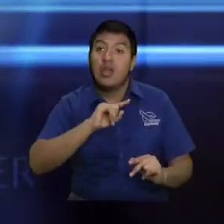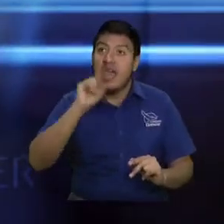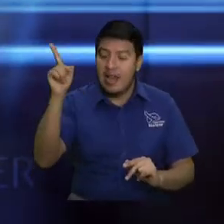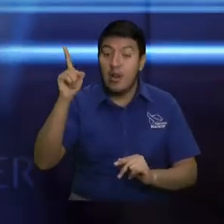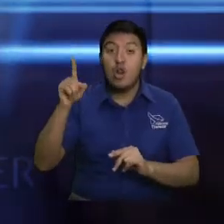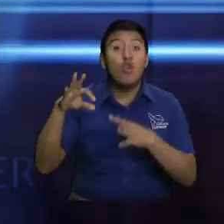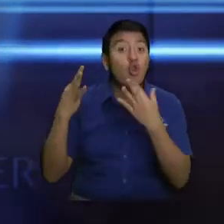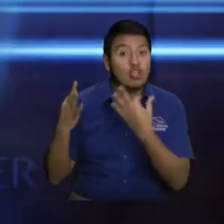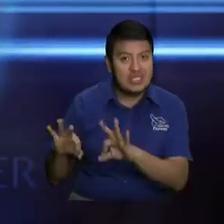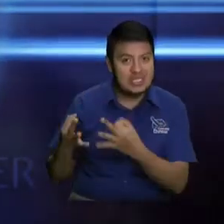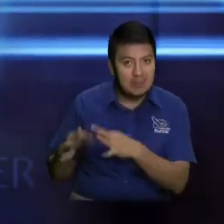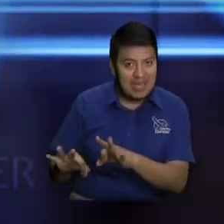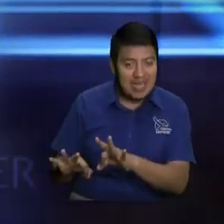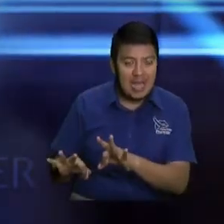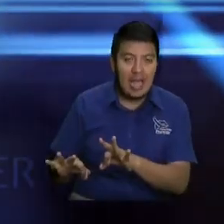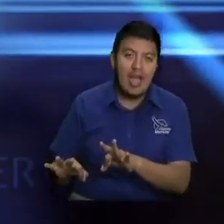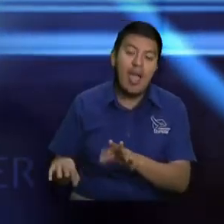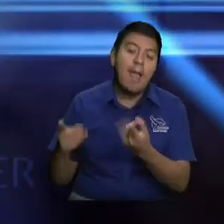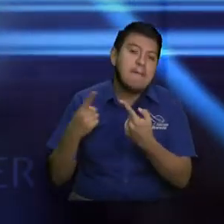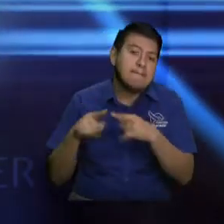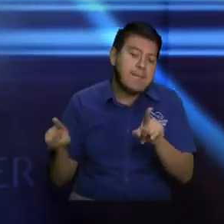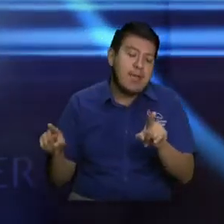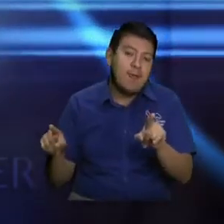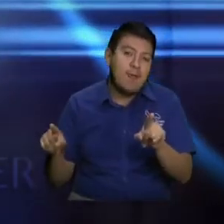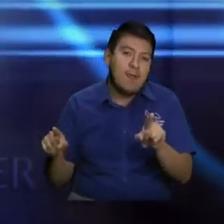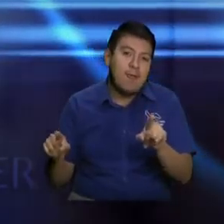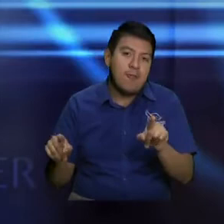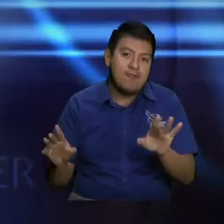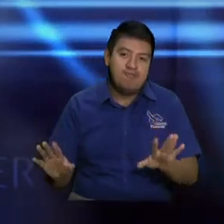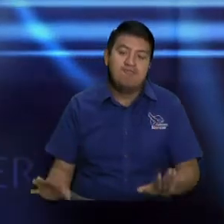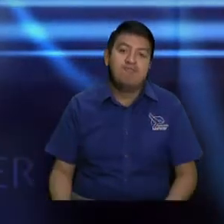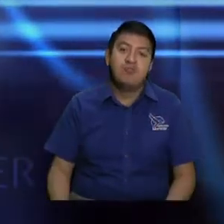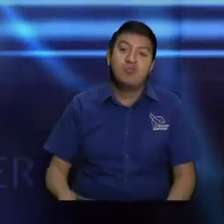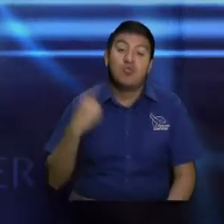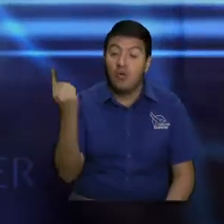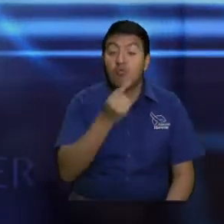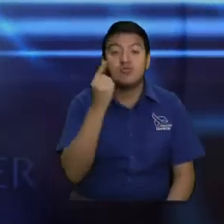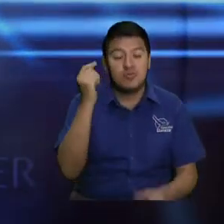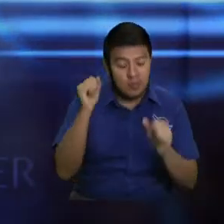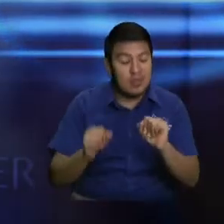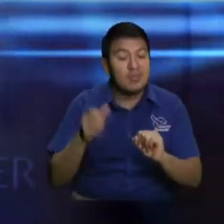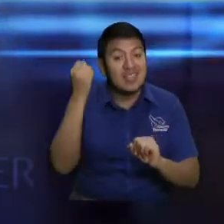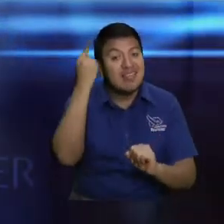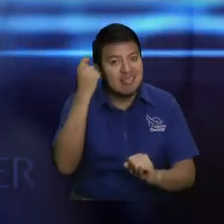no lo separe el hombre. Ahora, esta no es una sugerencia.